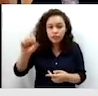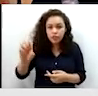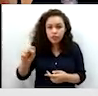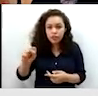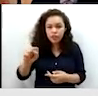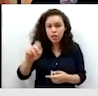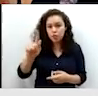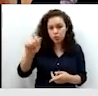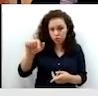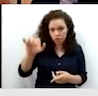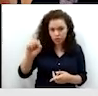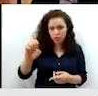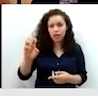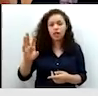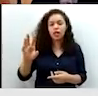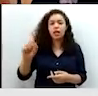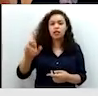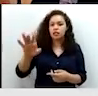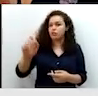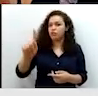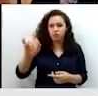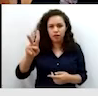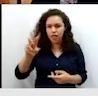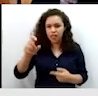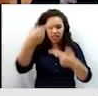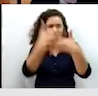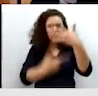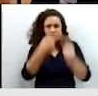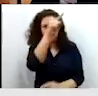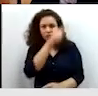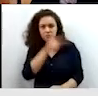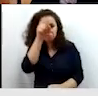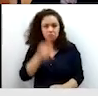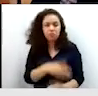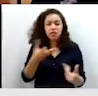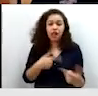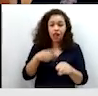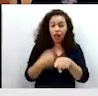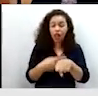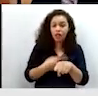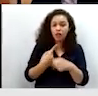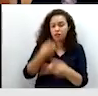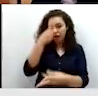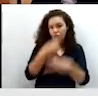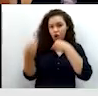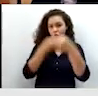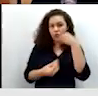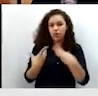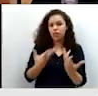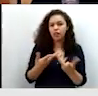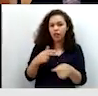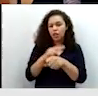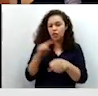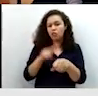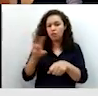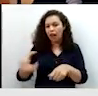protozoarios, teniasis, ascariasis, enterobiasis. Todo este tipo de enfermedades tiene que ver, uno, por el consumo de alimentos crudos,